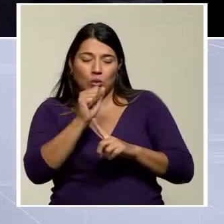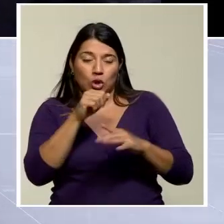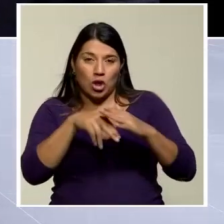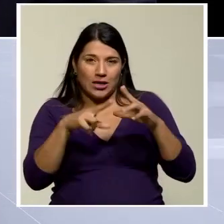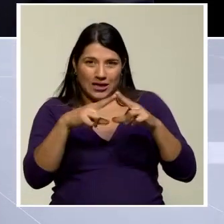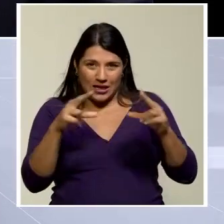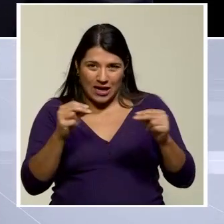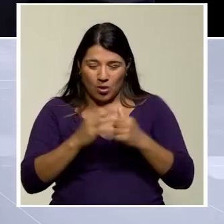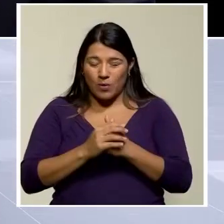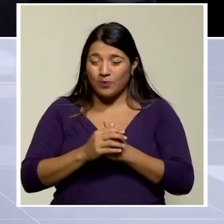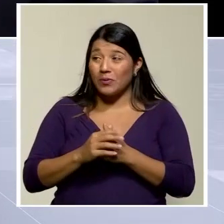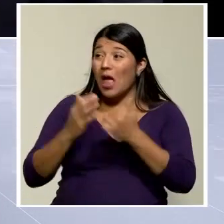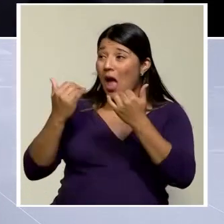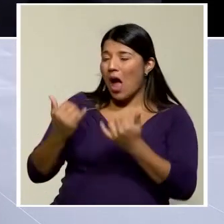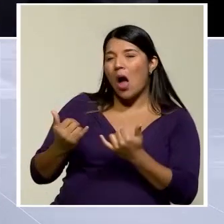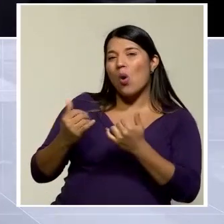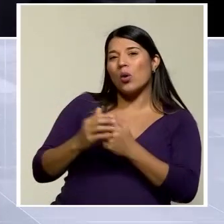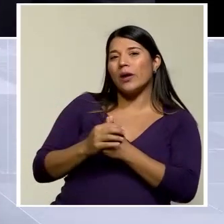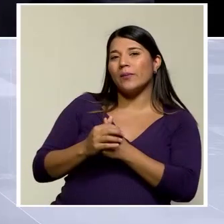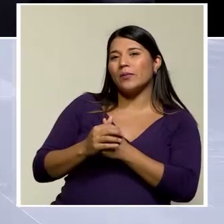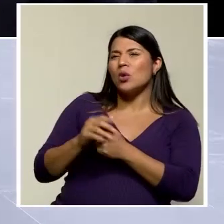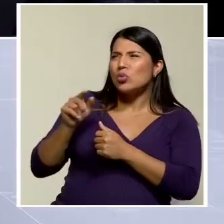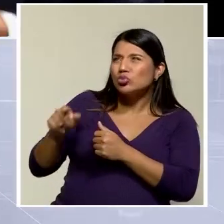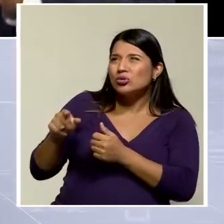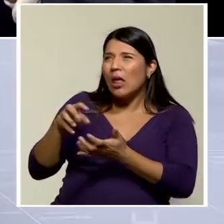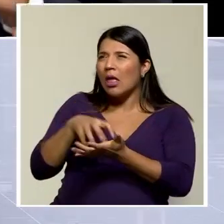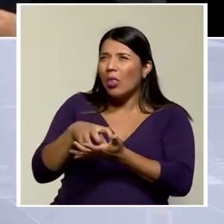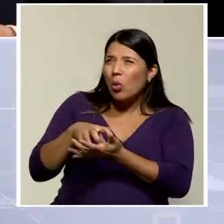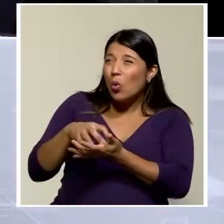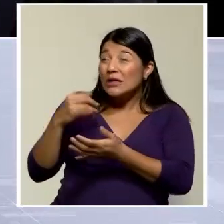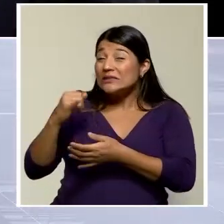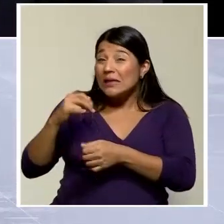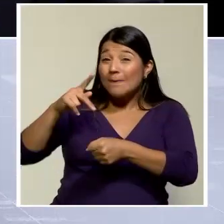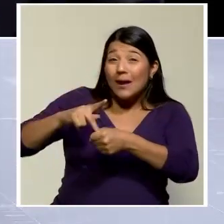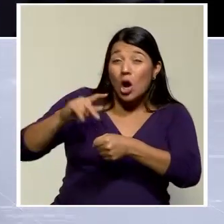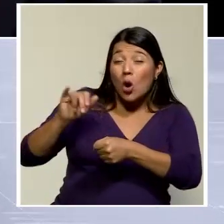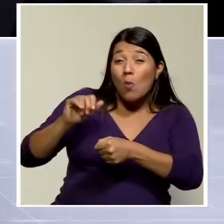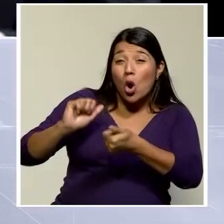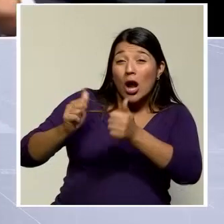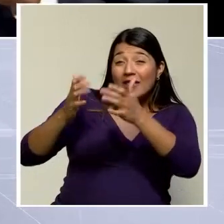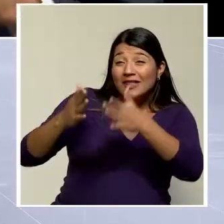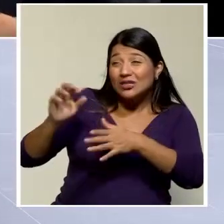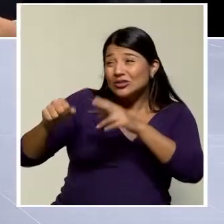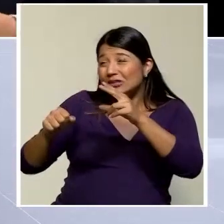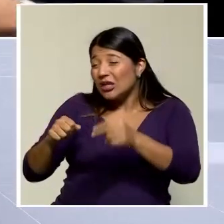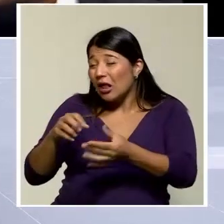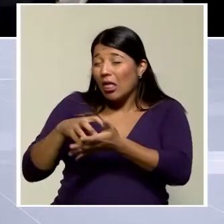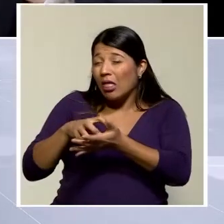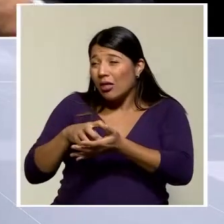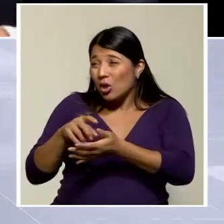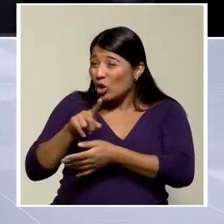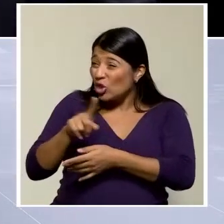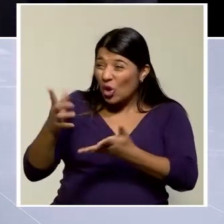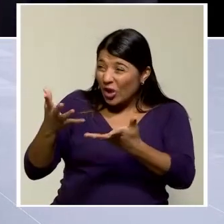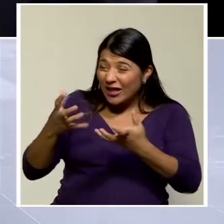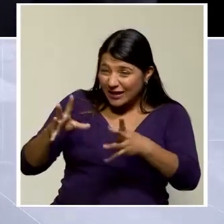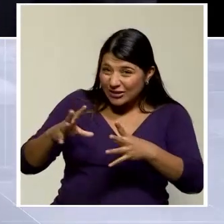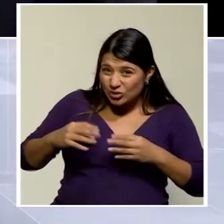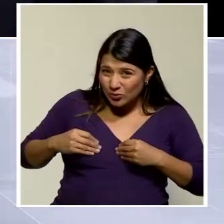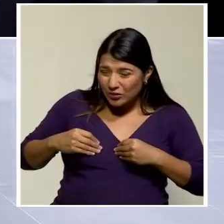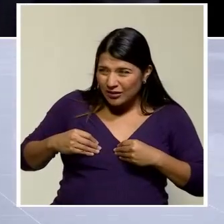su candidatura presidencial. Le costó decidirse, no quería asumir y tuvo que